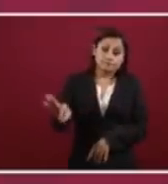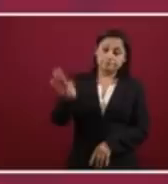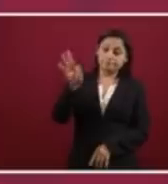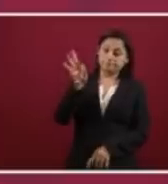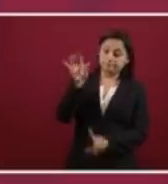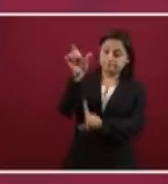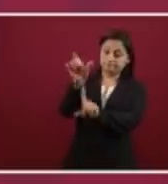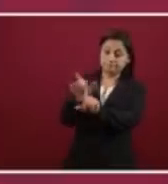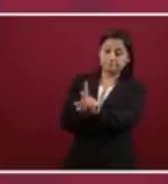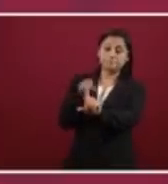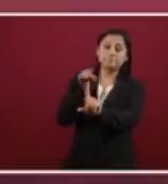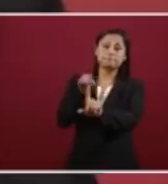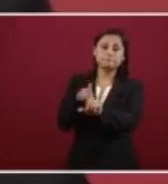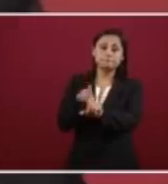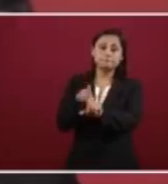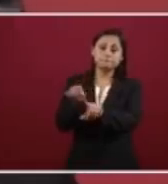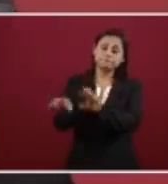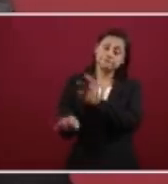íntegra,